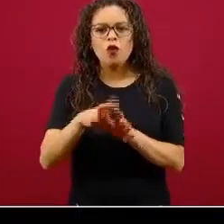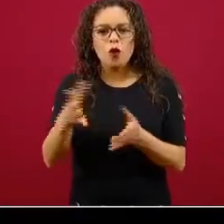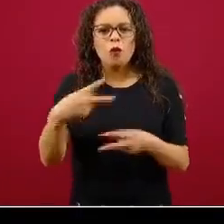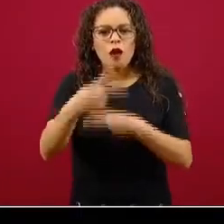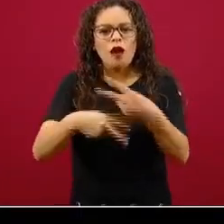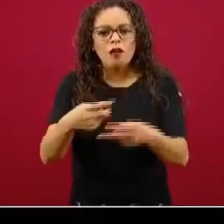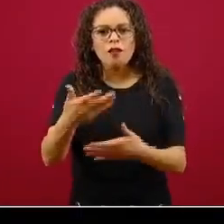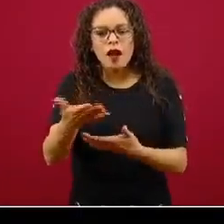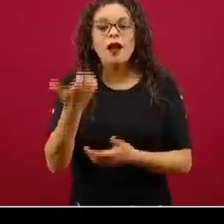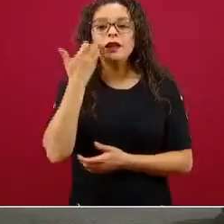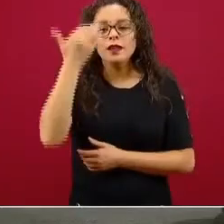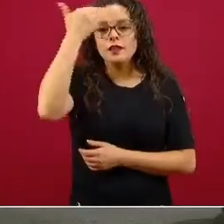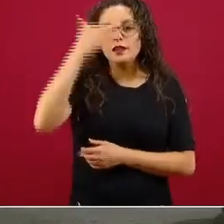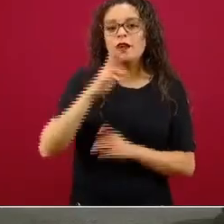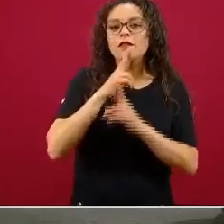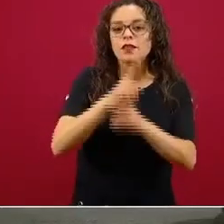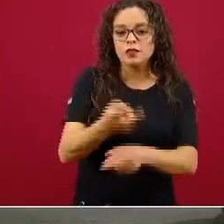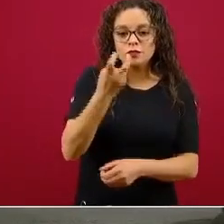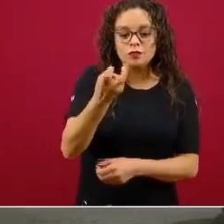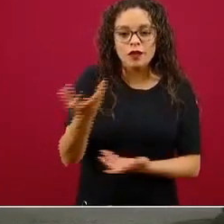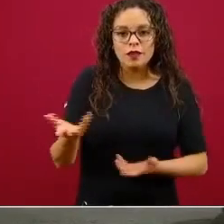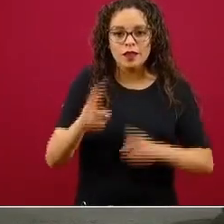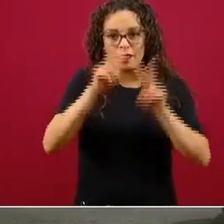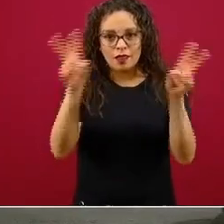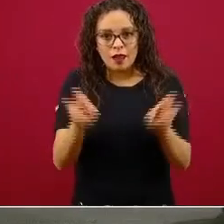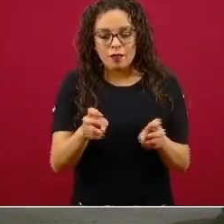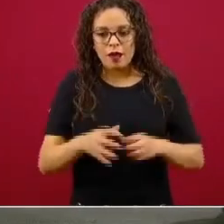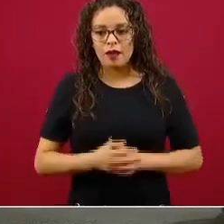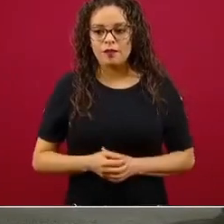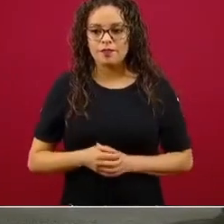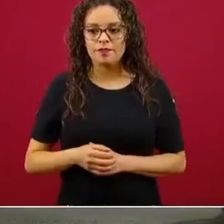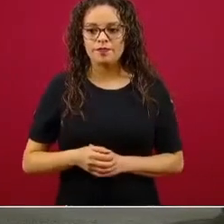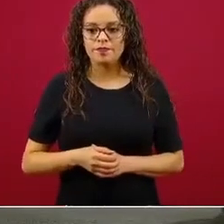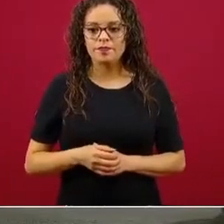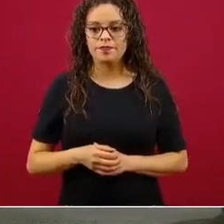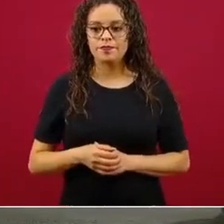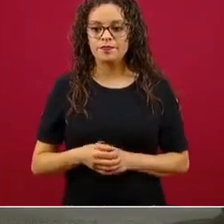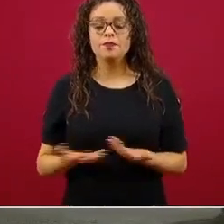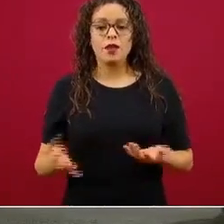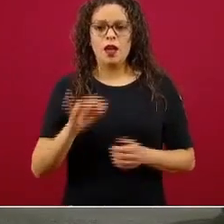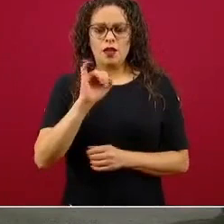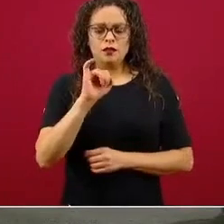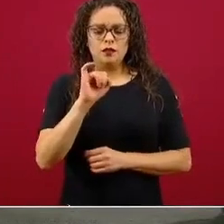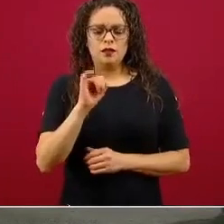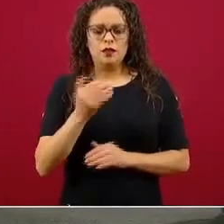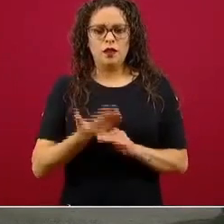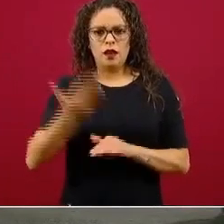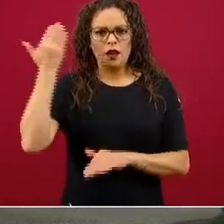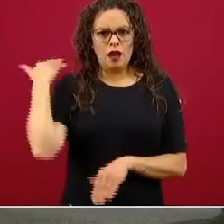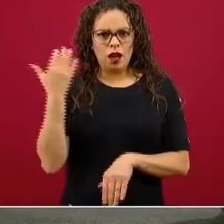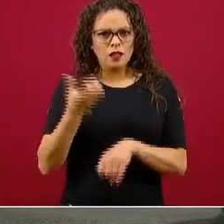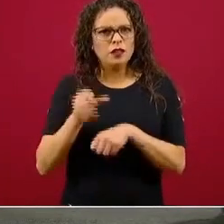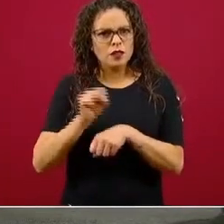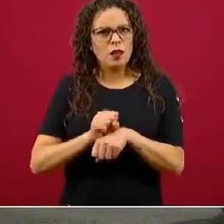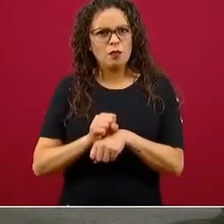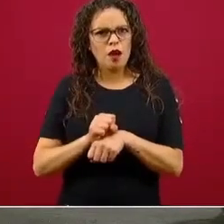situación? Gracias. Muchas gracias. Va en proceso, efectivamente, como dimos a conocer hace varias semanas,